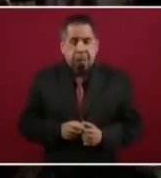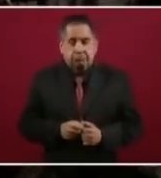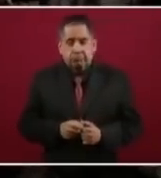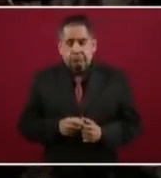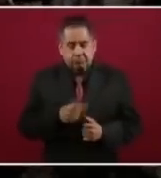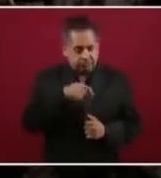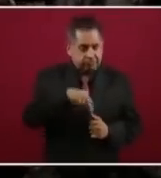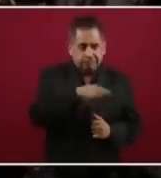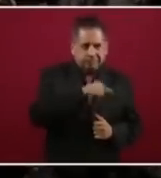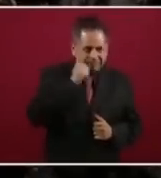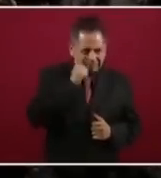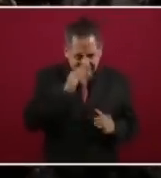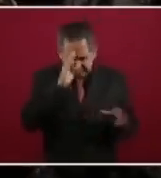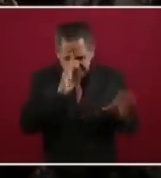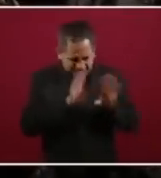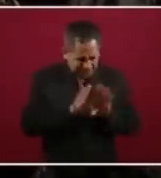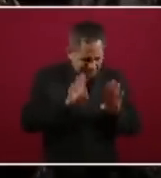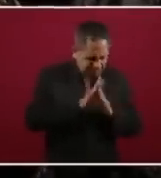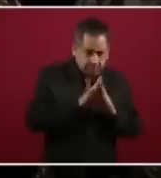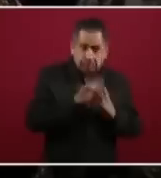van a buscar cómo